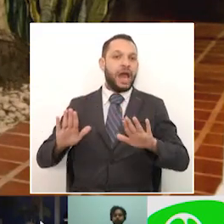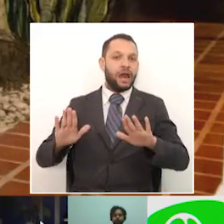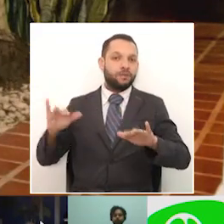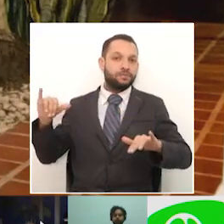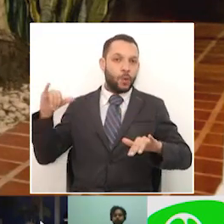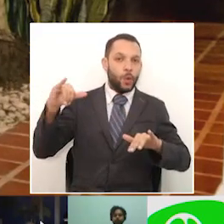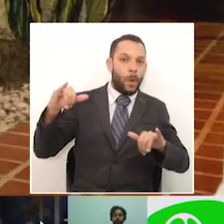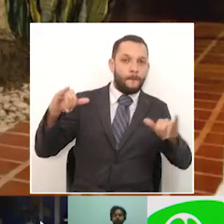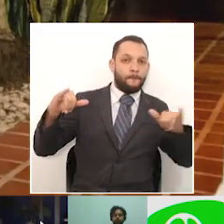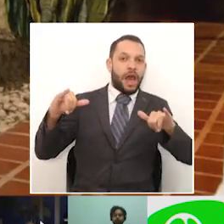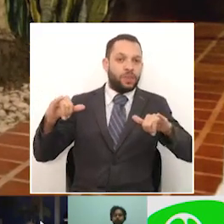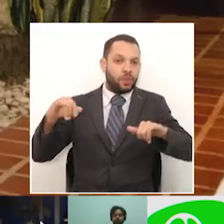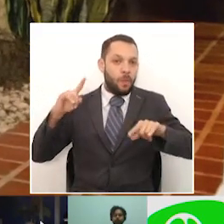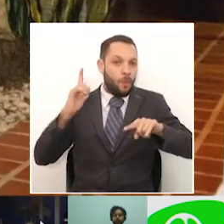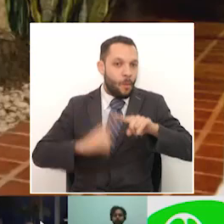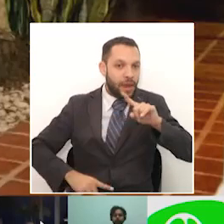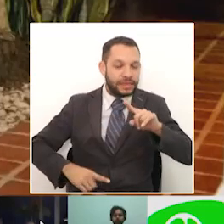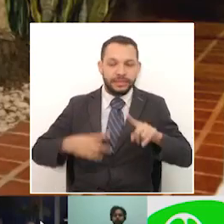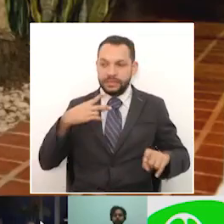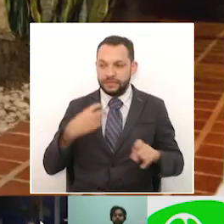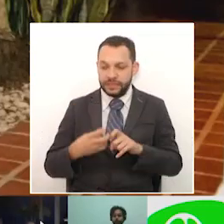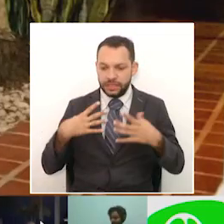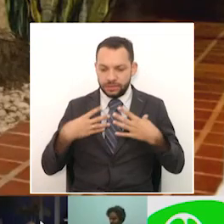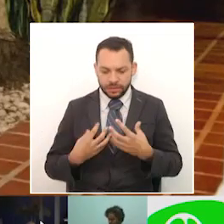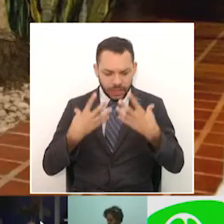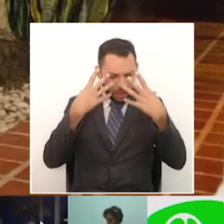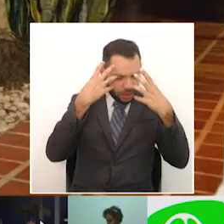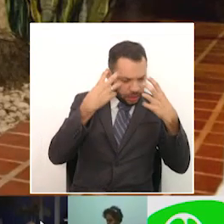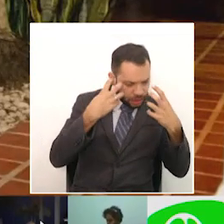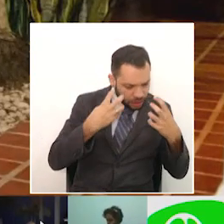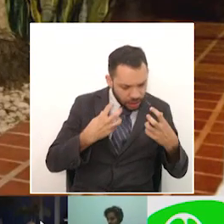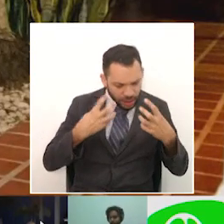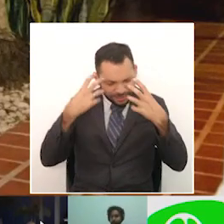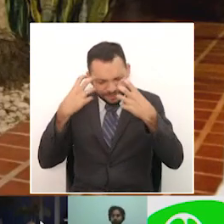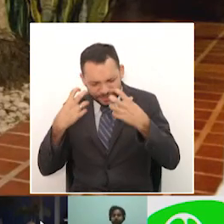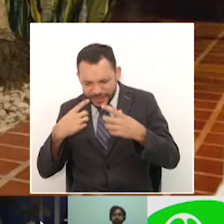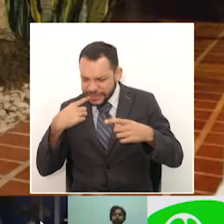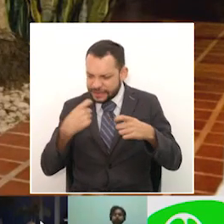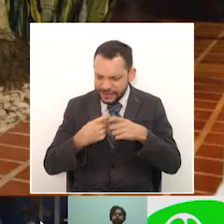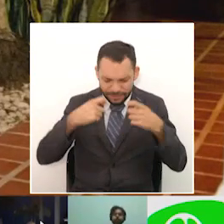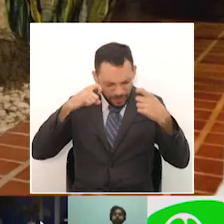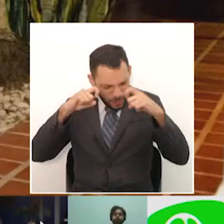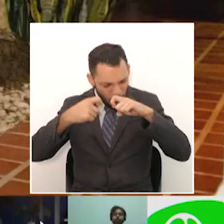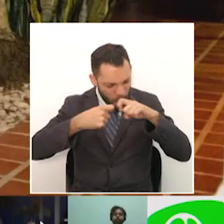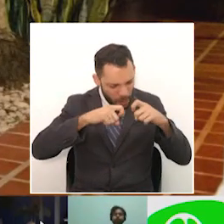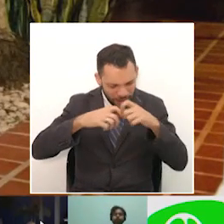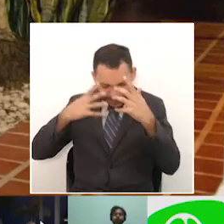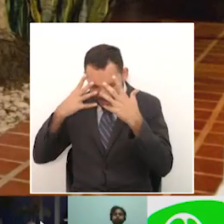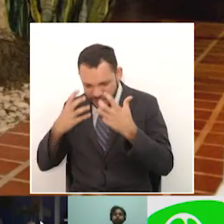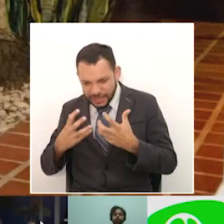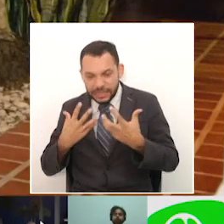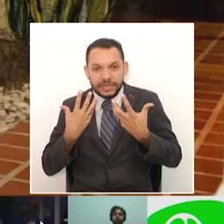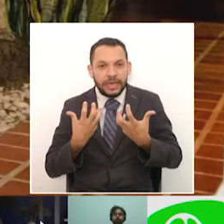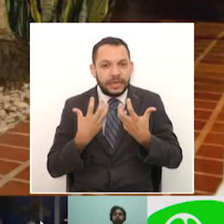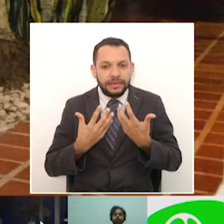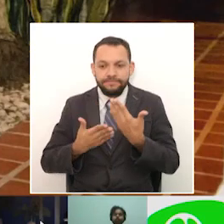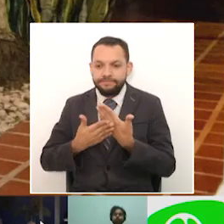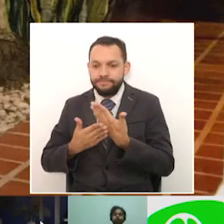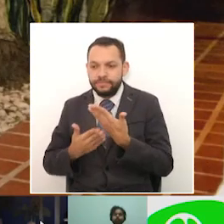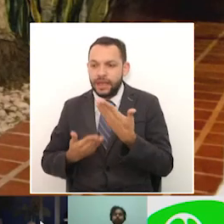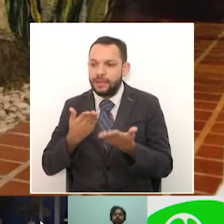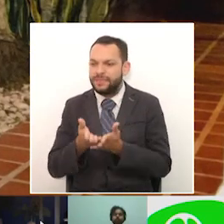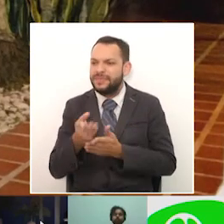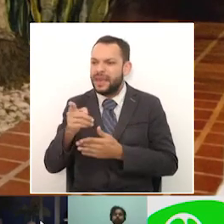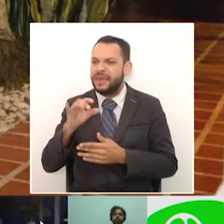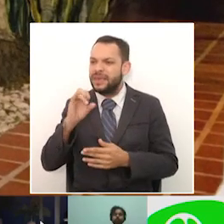si bien es cierto, aquí estamos viendo una situación de estrés y de ansiedad y de salud grave, quisiéramos también saber un poco qué se está viviendo en